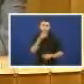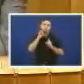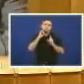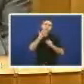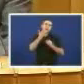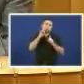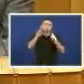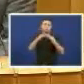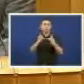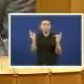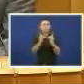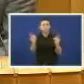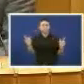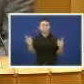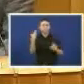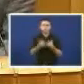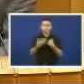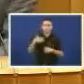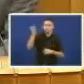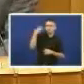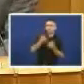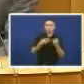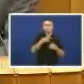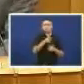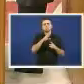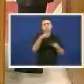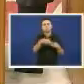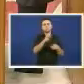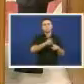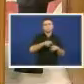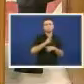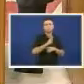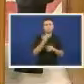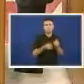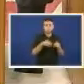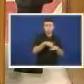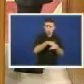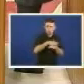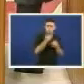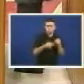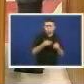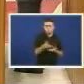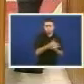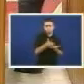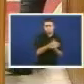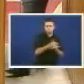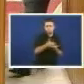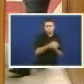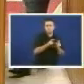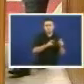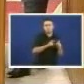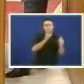únicamente miraron polos beneficios dos concesionarios pretendimos no goberno e pretendimos